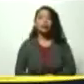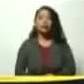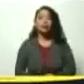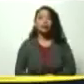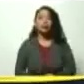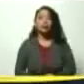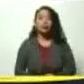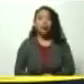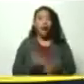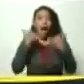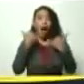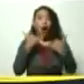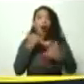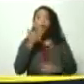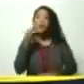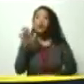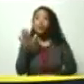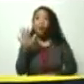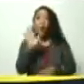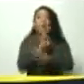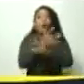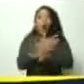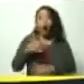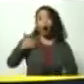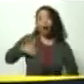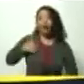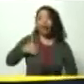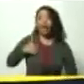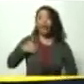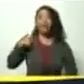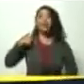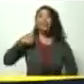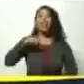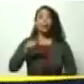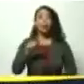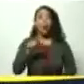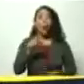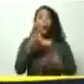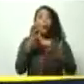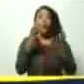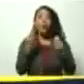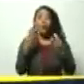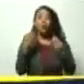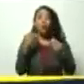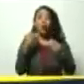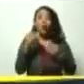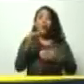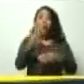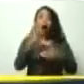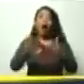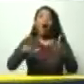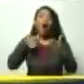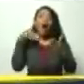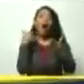Ahora viene el juego de Argentina. Así que tenemos máximo hasta la...